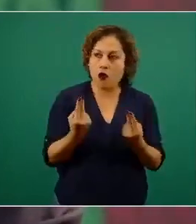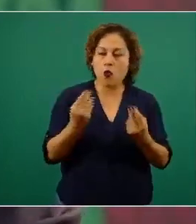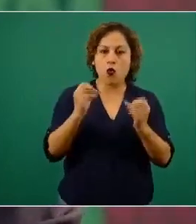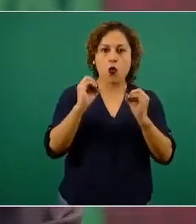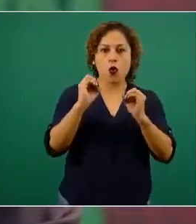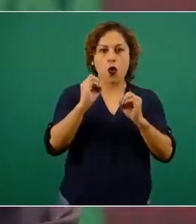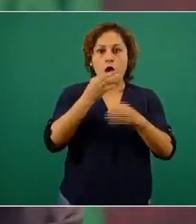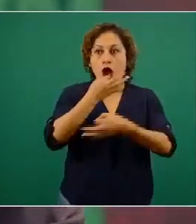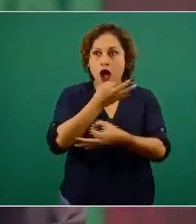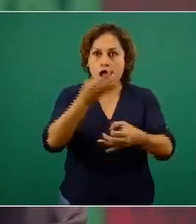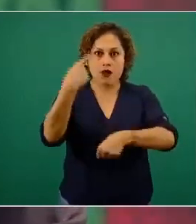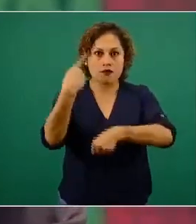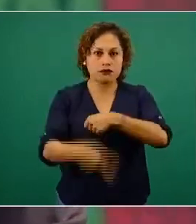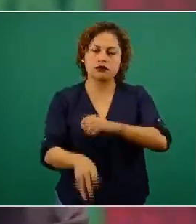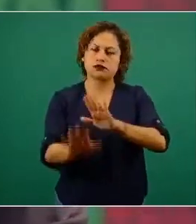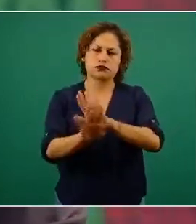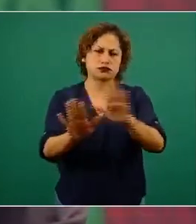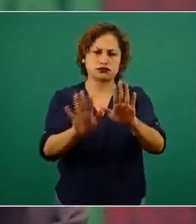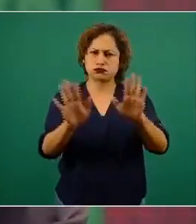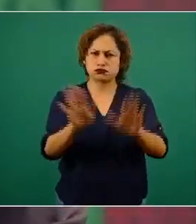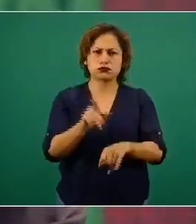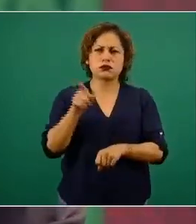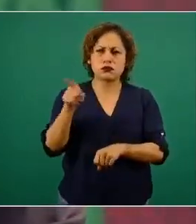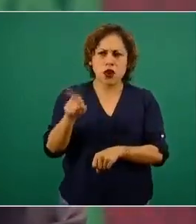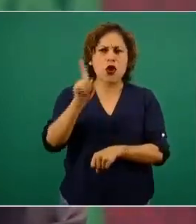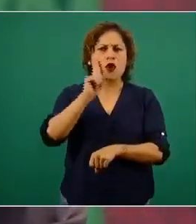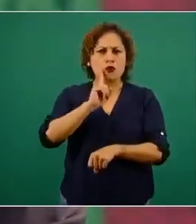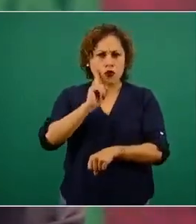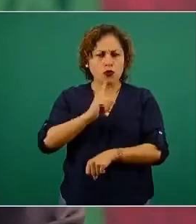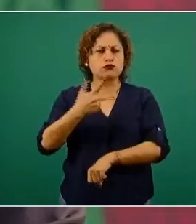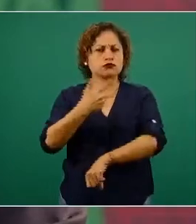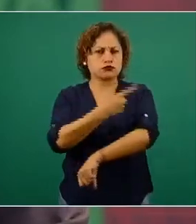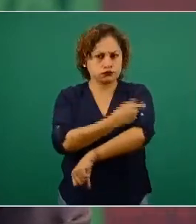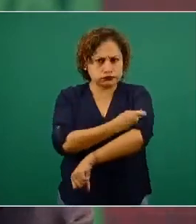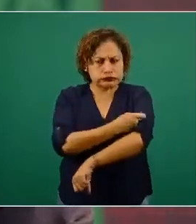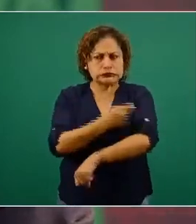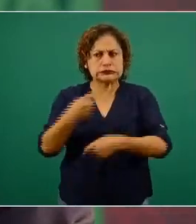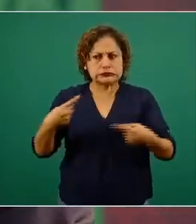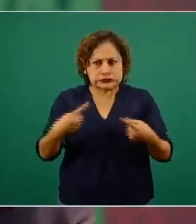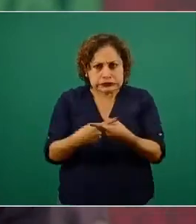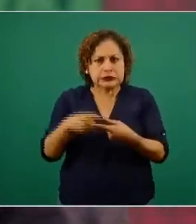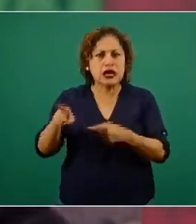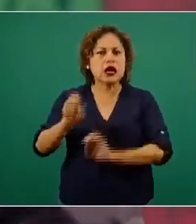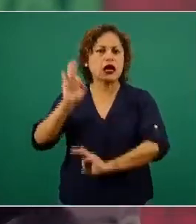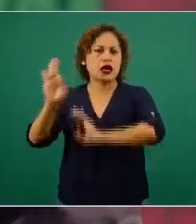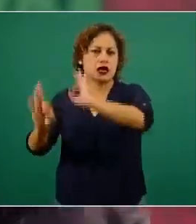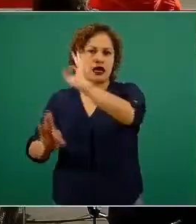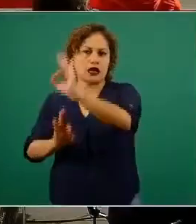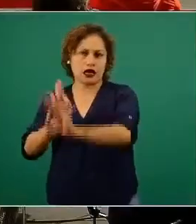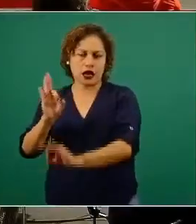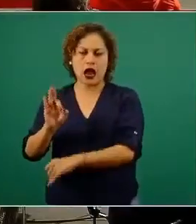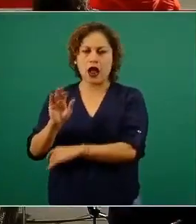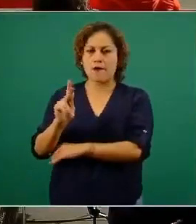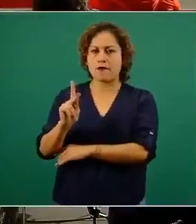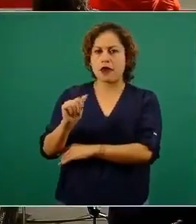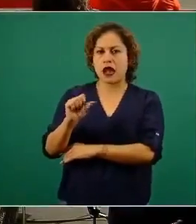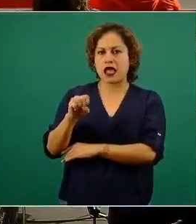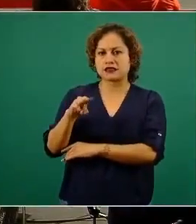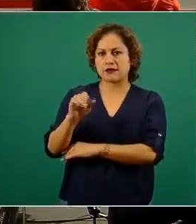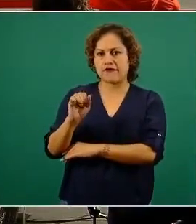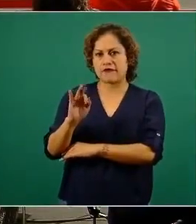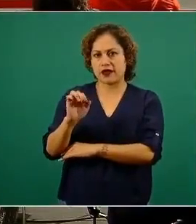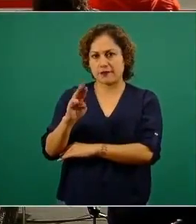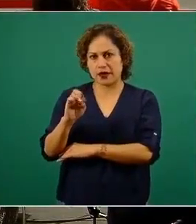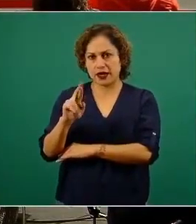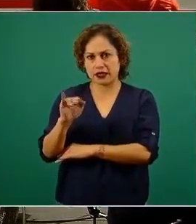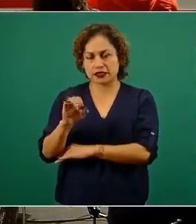sido muy positiva, respondió muy bien a un procedimiento que se llama plasmaféresis, en donde se intercambia el plasma propio, el componente